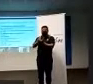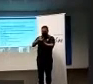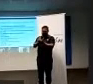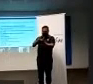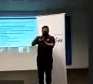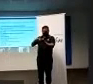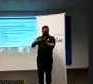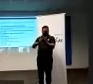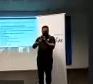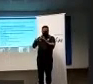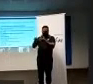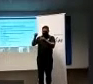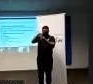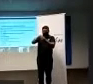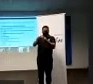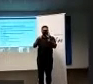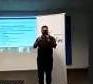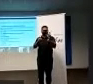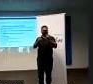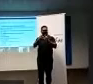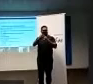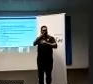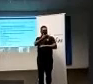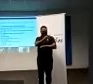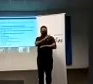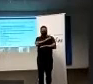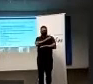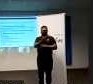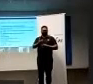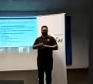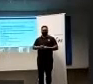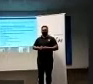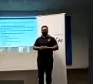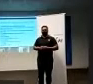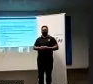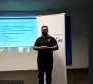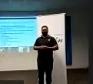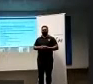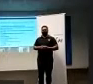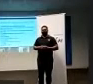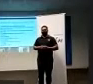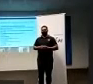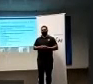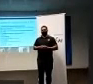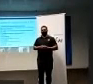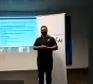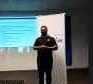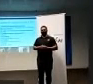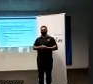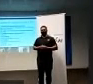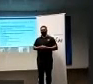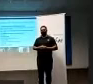el fosfato dihidrogenado de potasio, el cloruro sódico, el hidrógeno fosfato y la siguiente, por